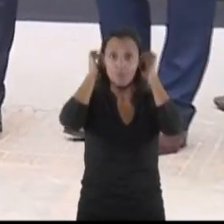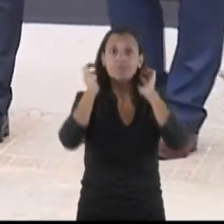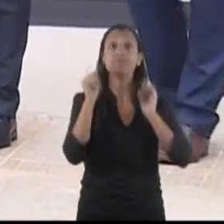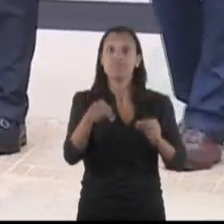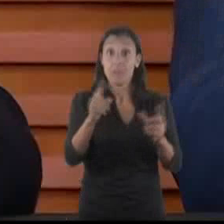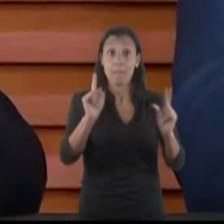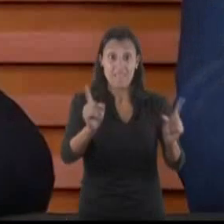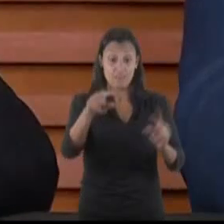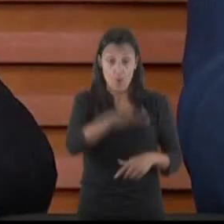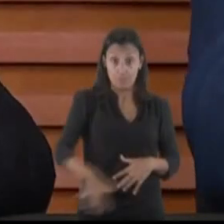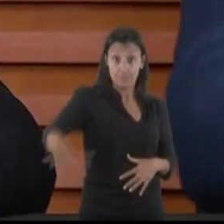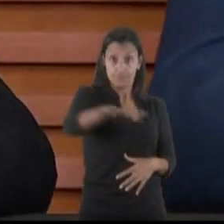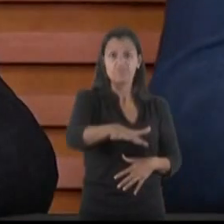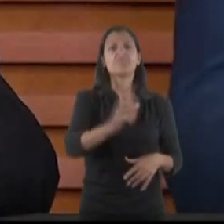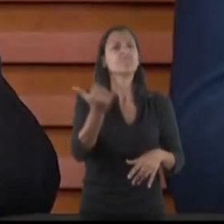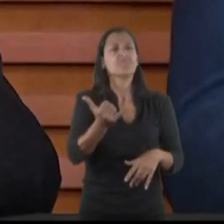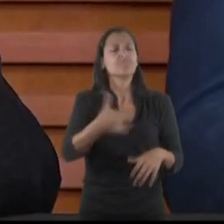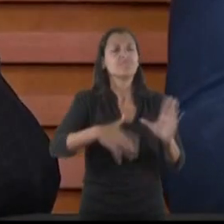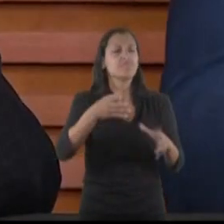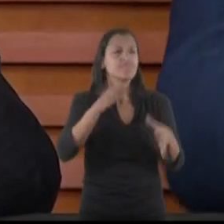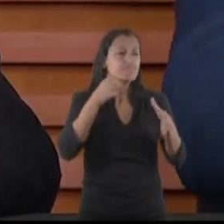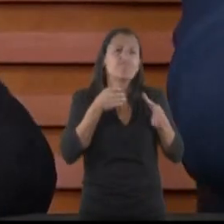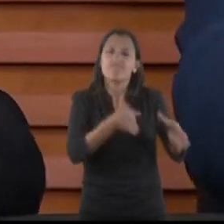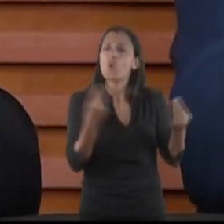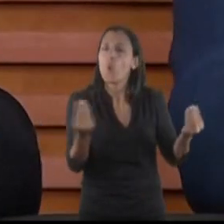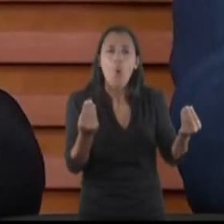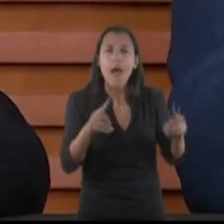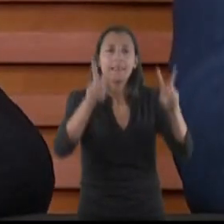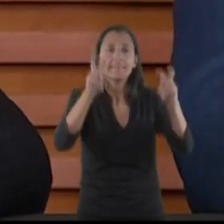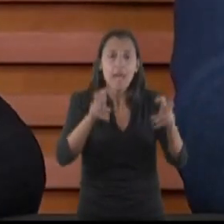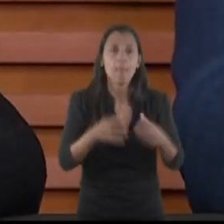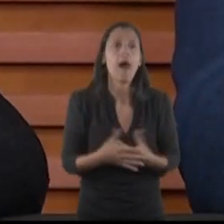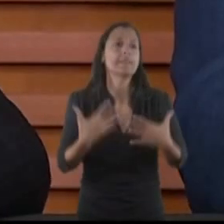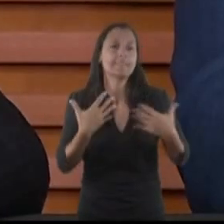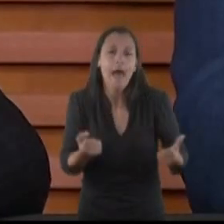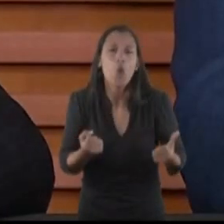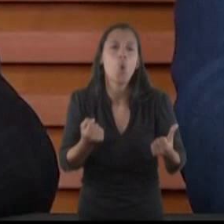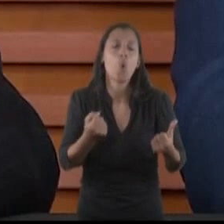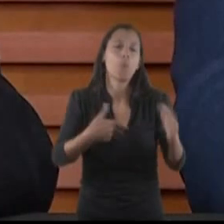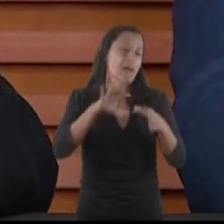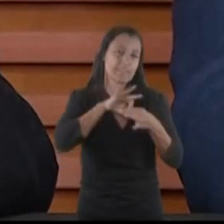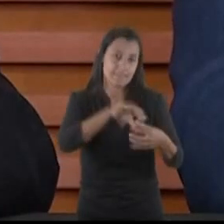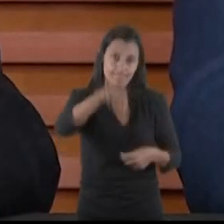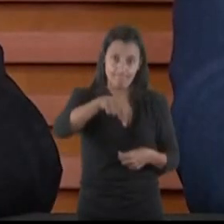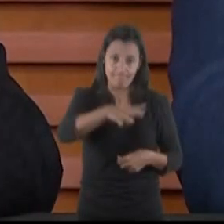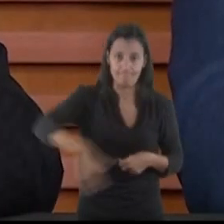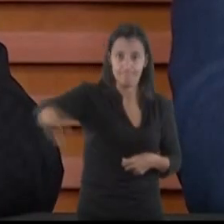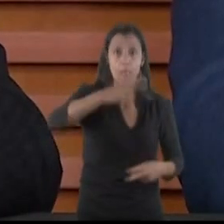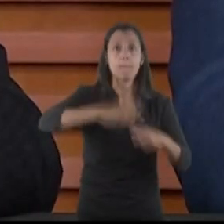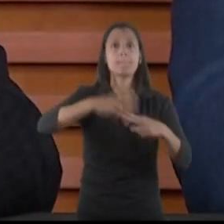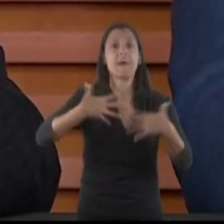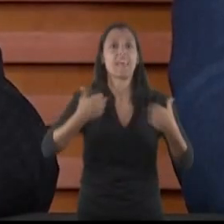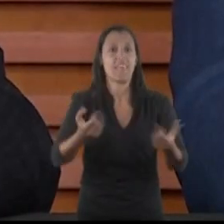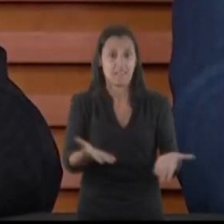acá todo lo que tiene que ver con el tema de la salud, ¿no? La